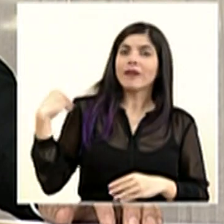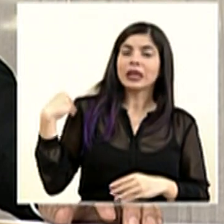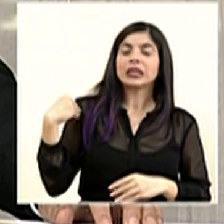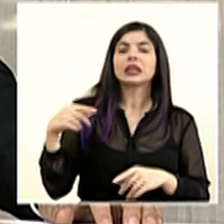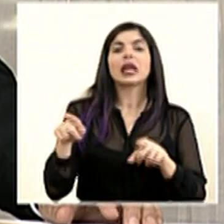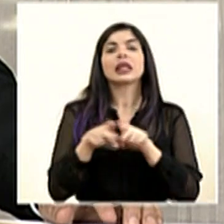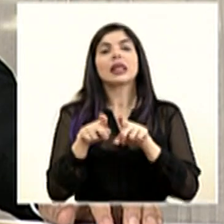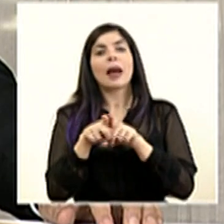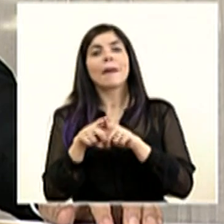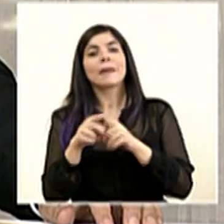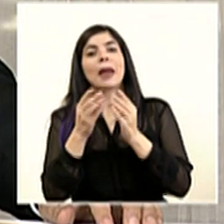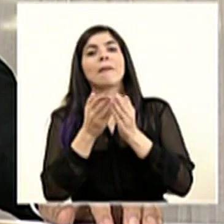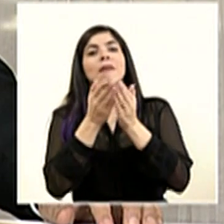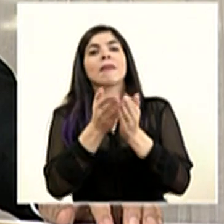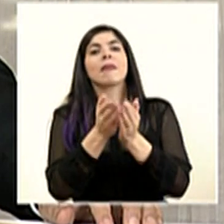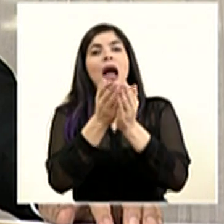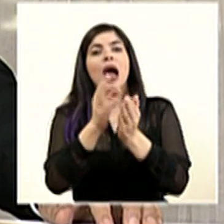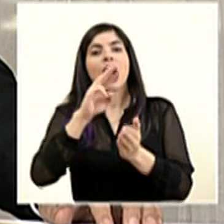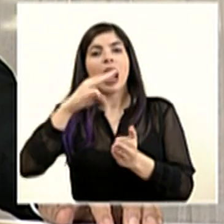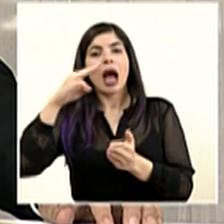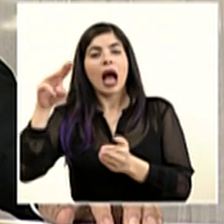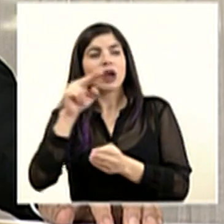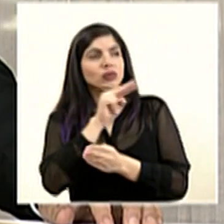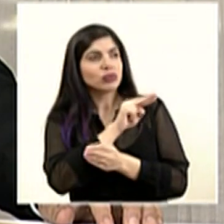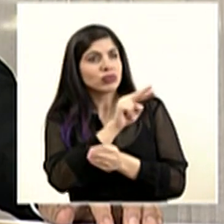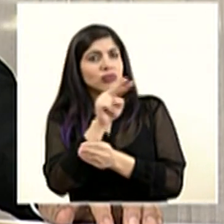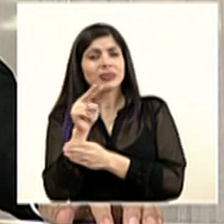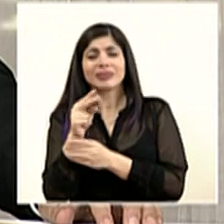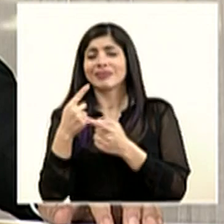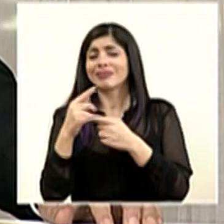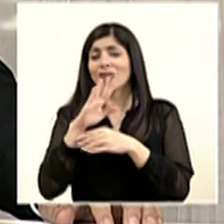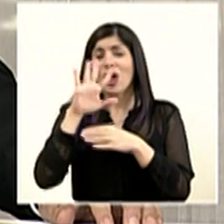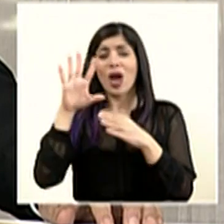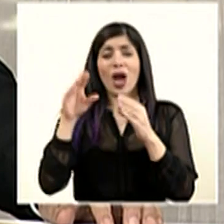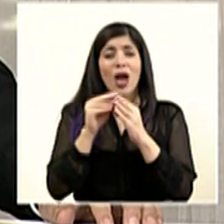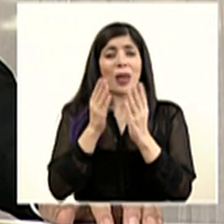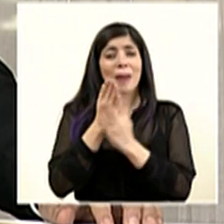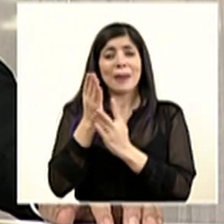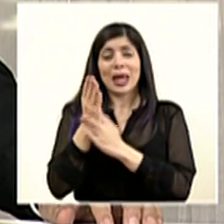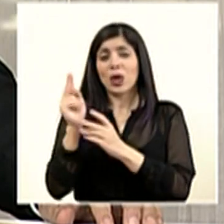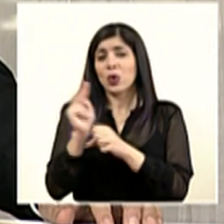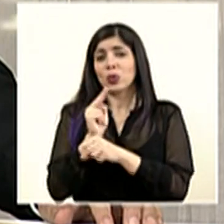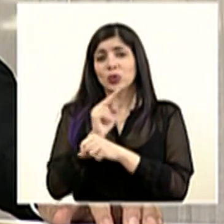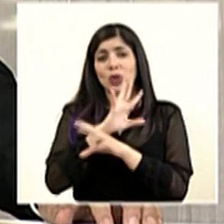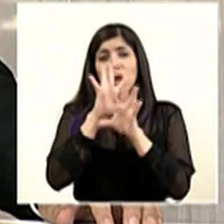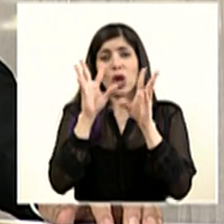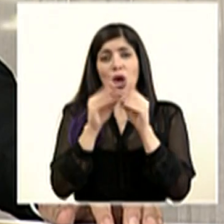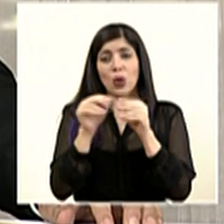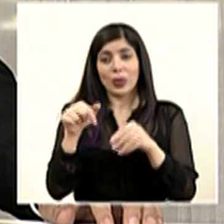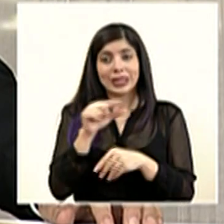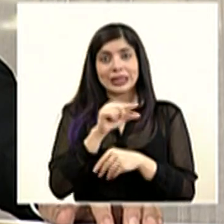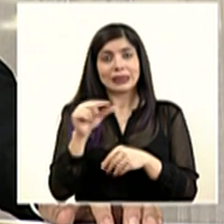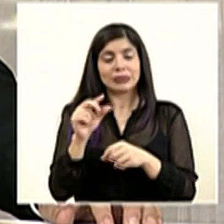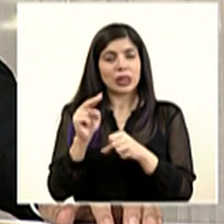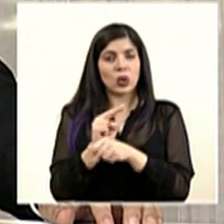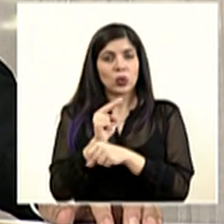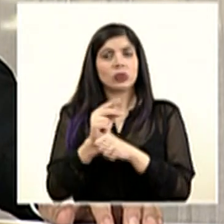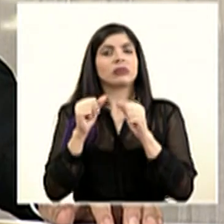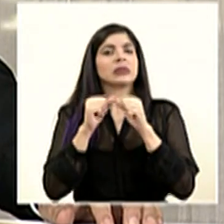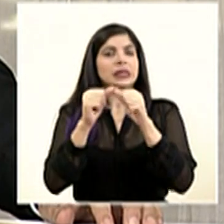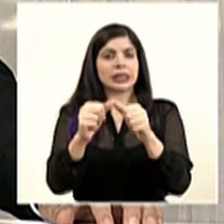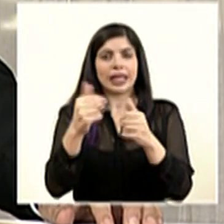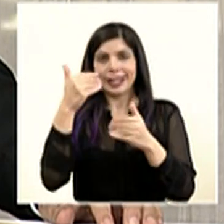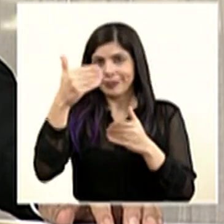haciendo patrullaje marítimo. Bueno, todos los medios al alcance posibles, como lo hemos hecho en esta semana, lo vamos a seguir